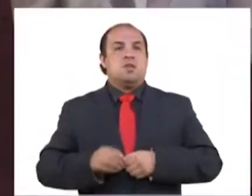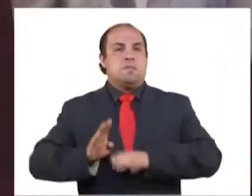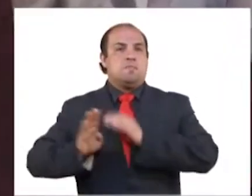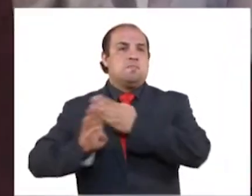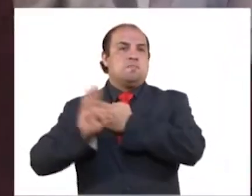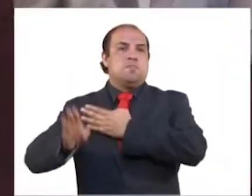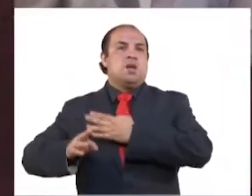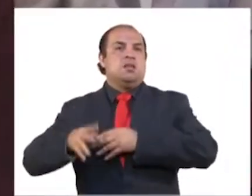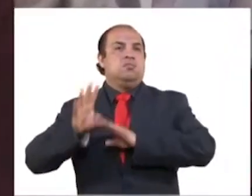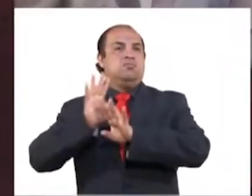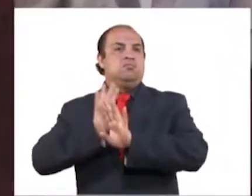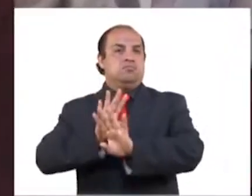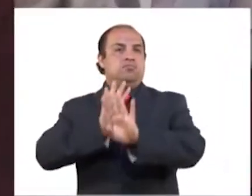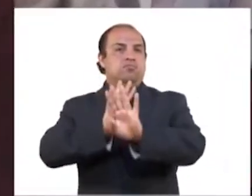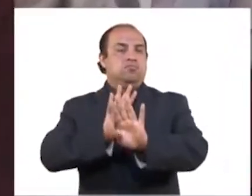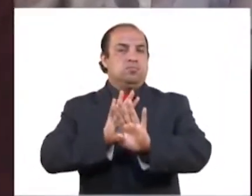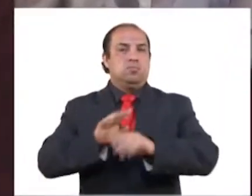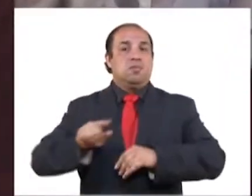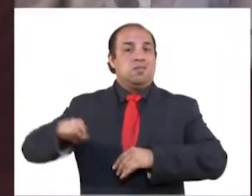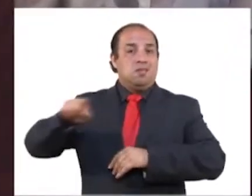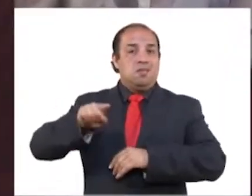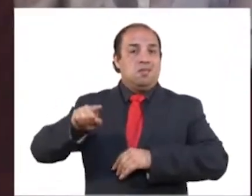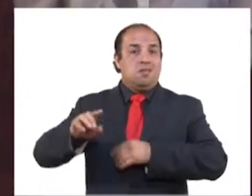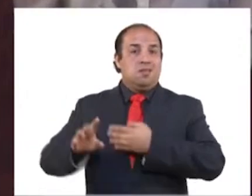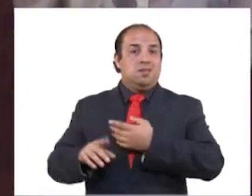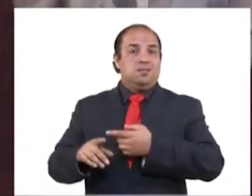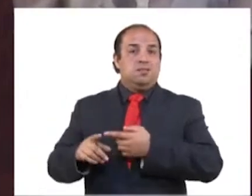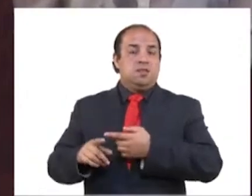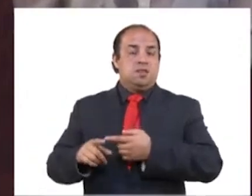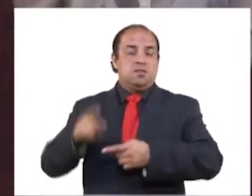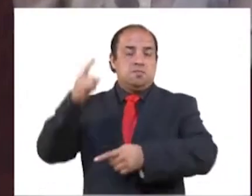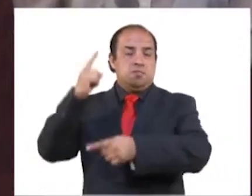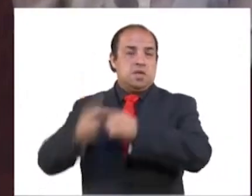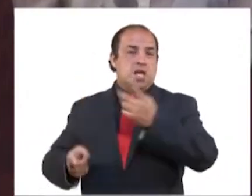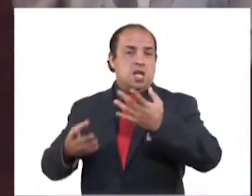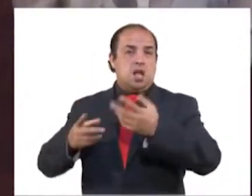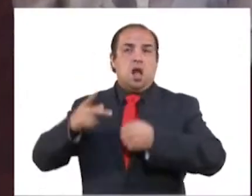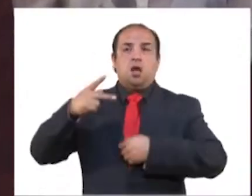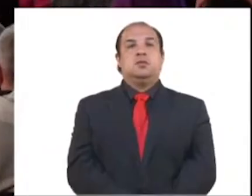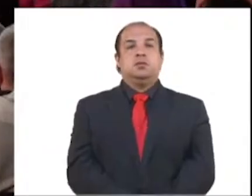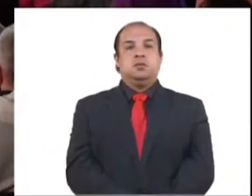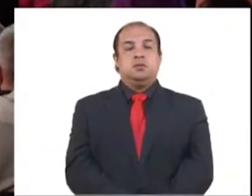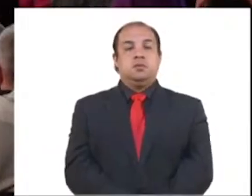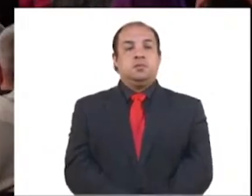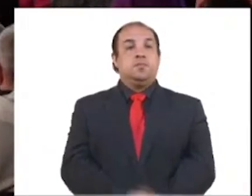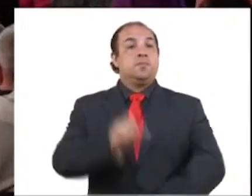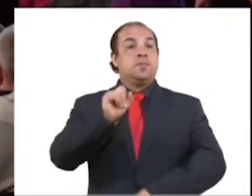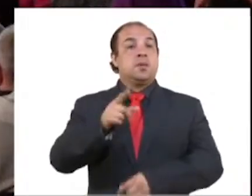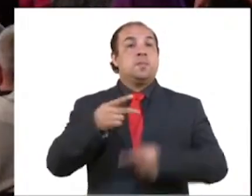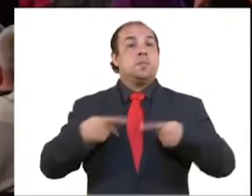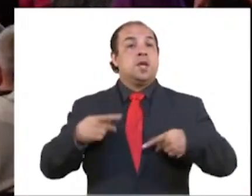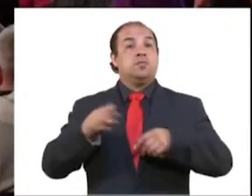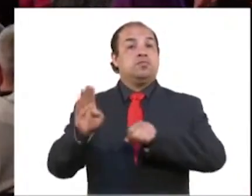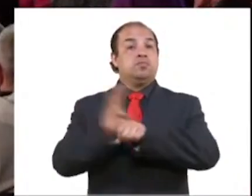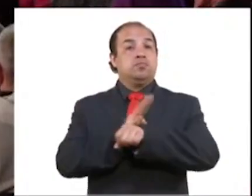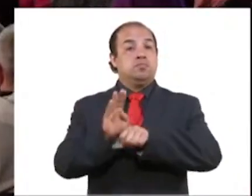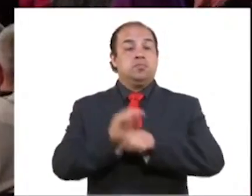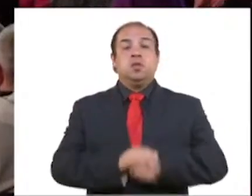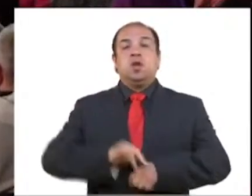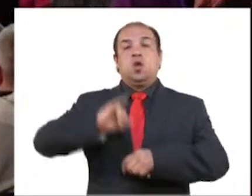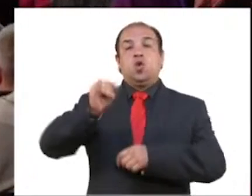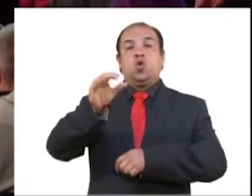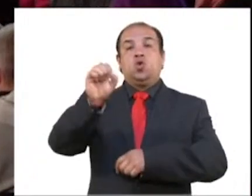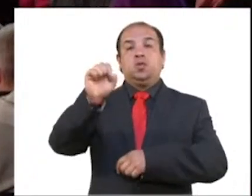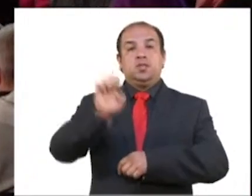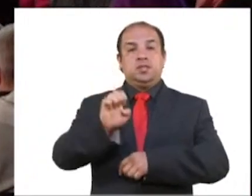la jefa de gobierno Claudia sheinbaum dijo que algunos de los consejeros del Instituto Nacional electoral no están de acuerdo con que